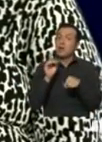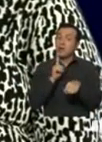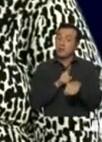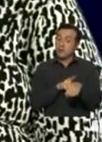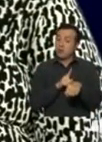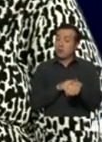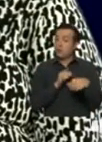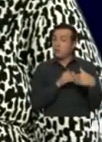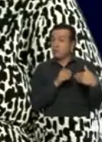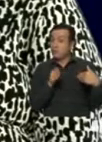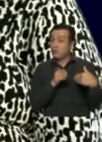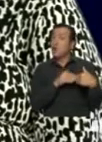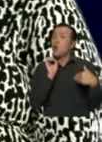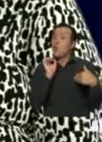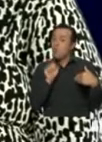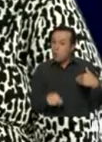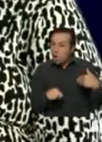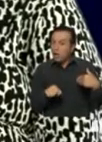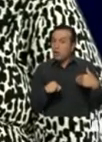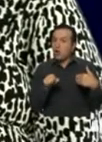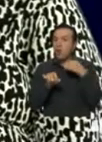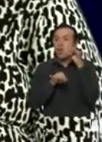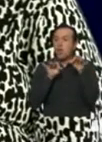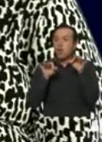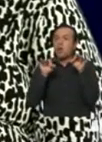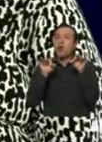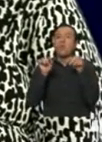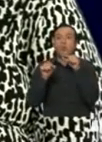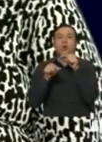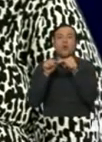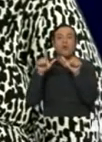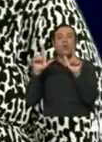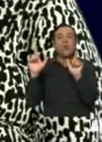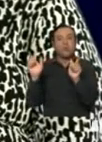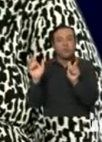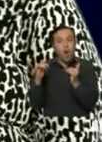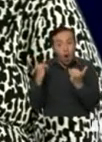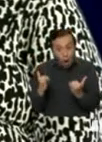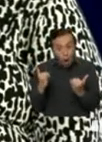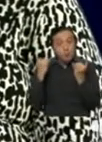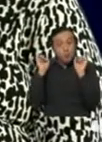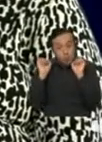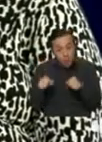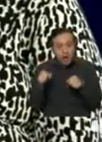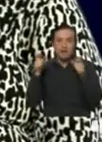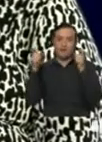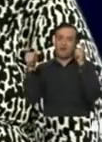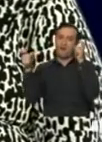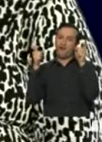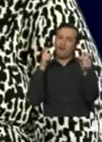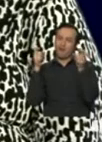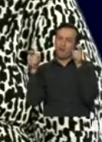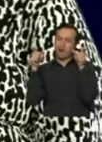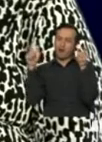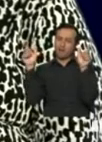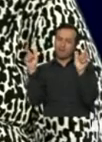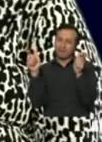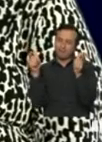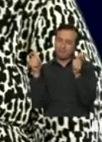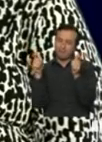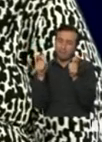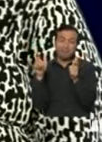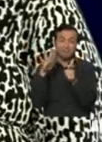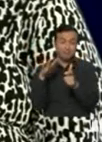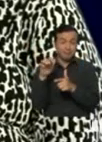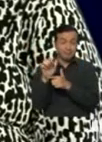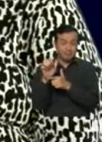tiempo de lograr atenuar y controlar lo que puede ser la transmisión de COVID en